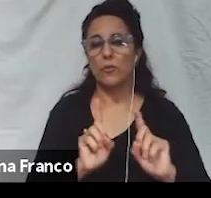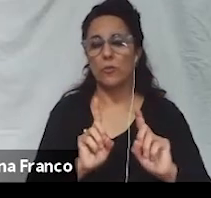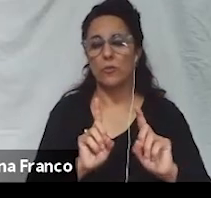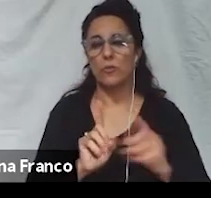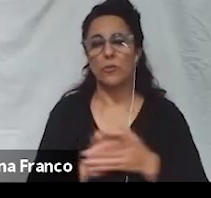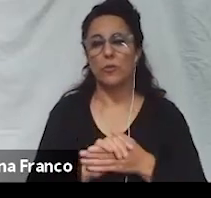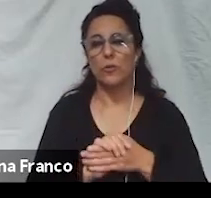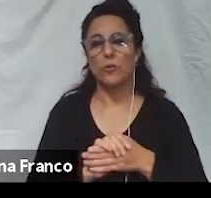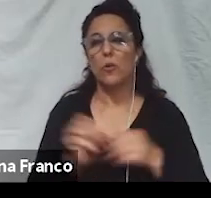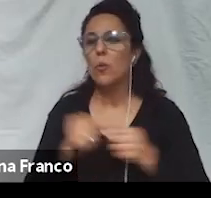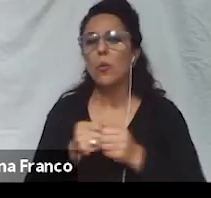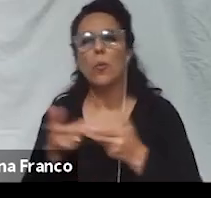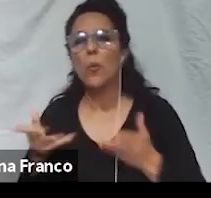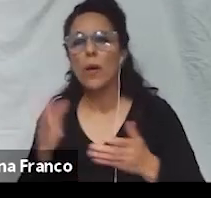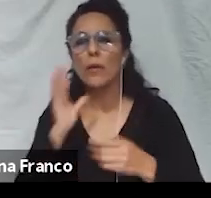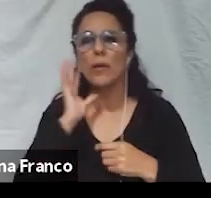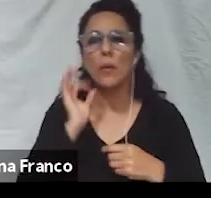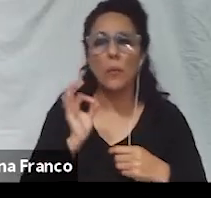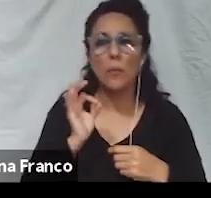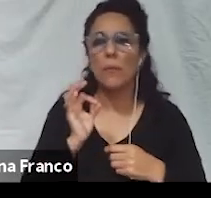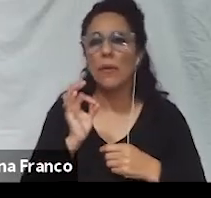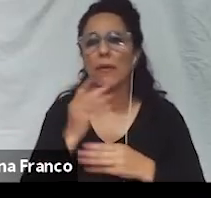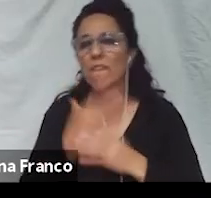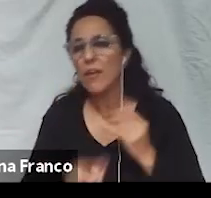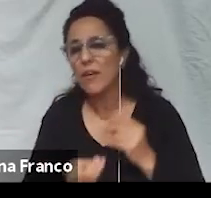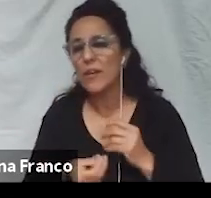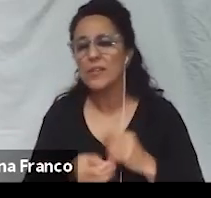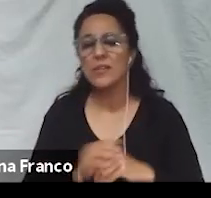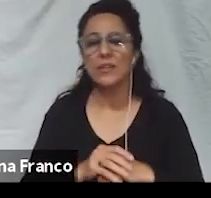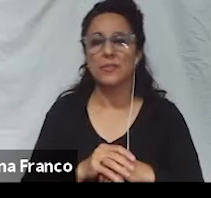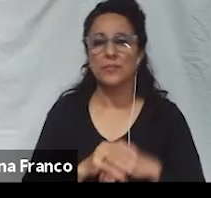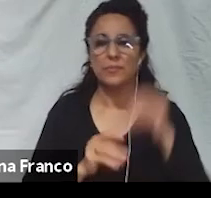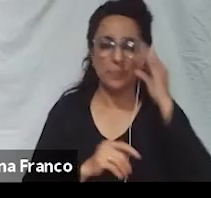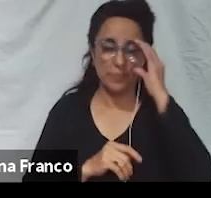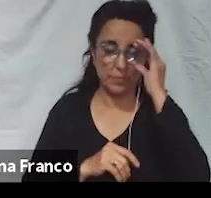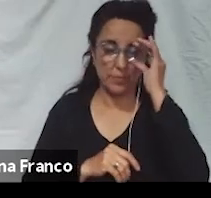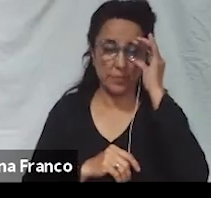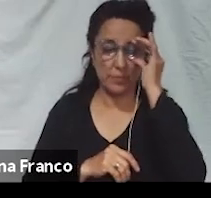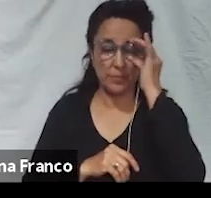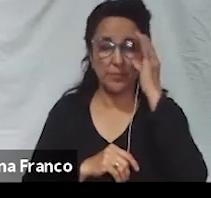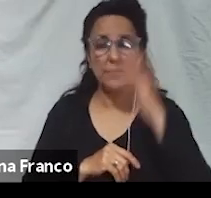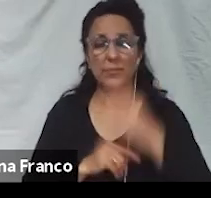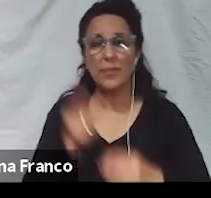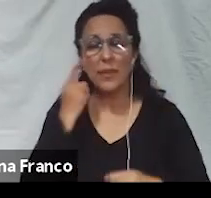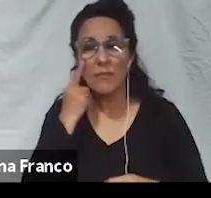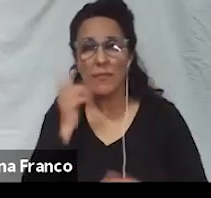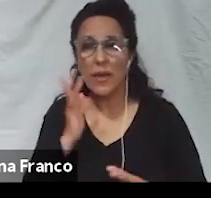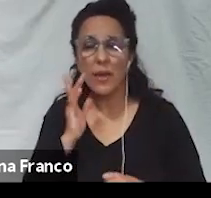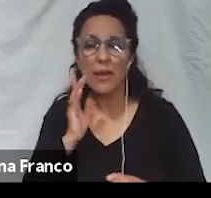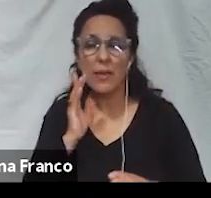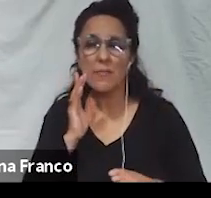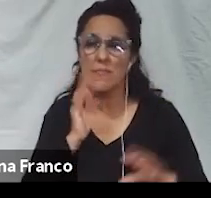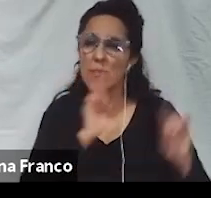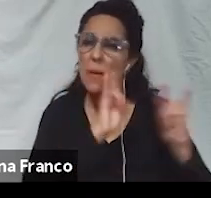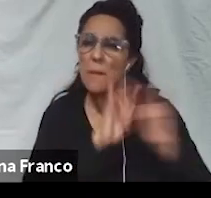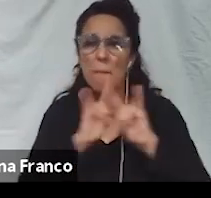enfocándonos desde, bueno, cuántas Wiccas se incumplieron, por qué y todo eso, sino como ver la página y cada